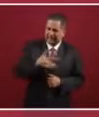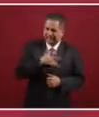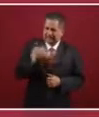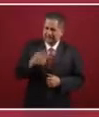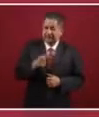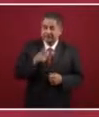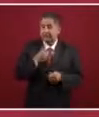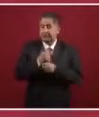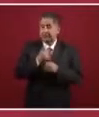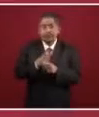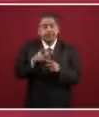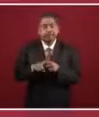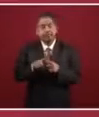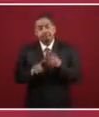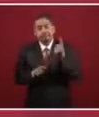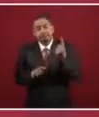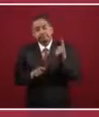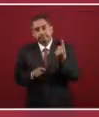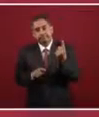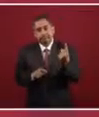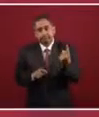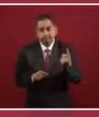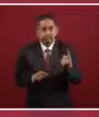fue el primero,